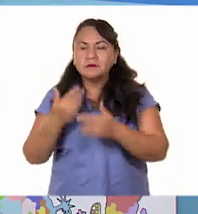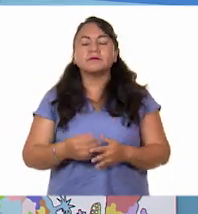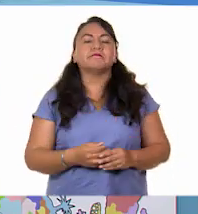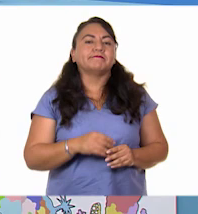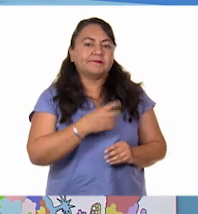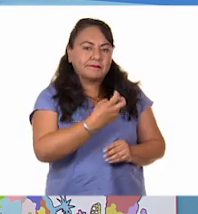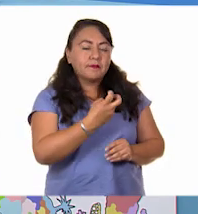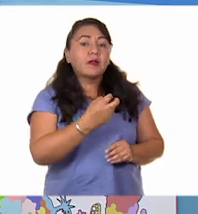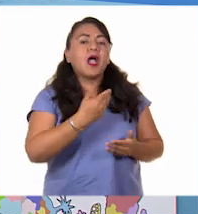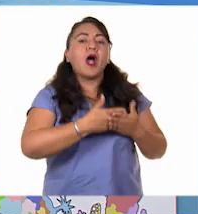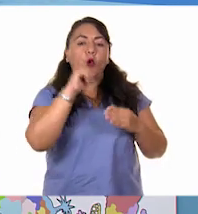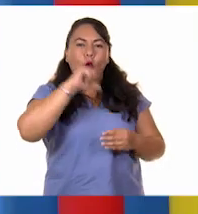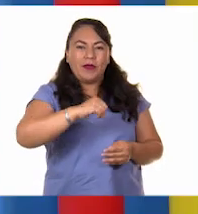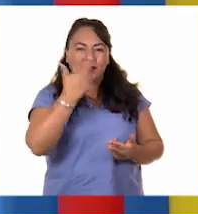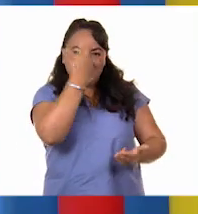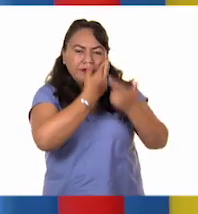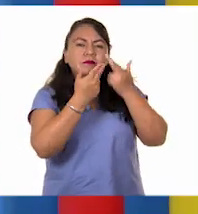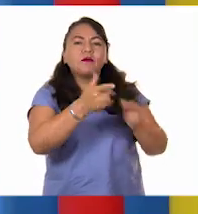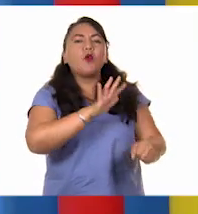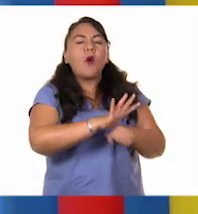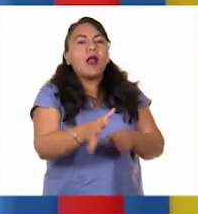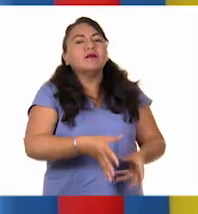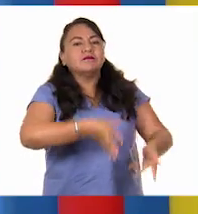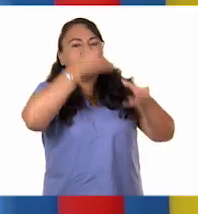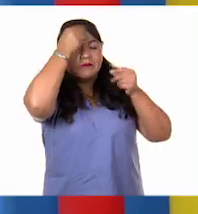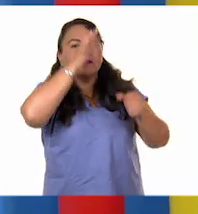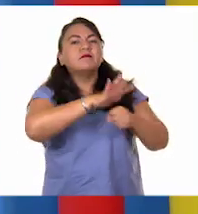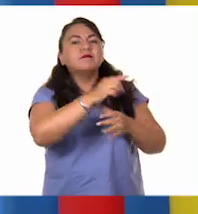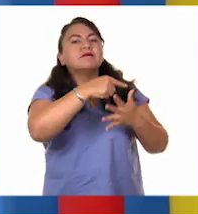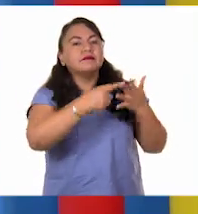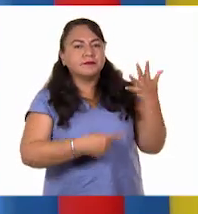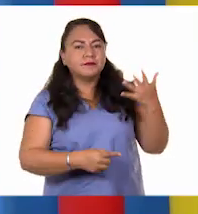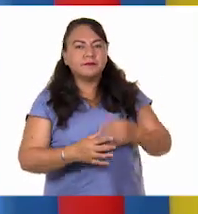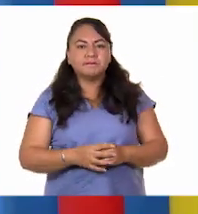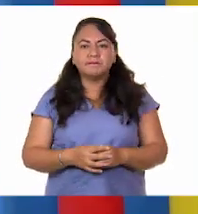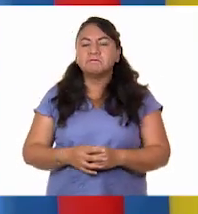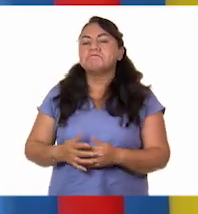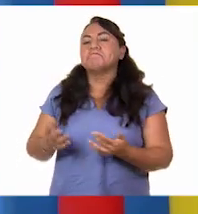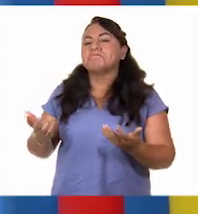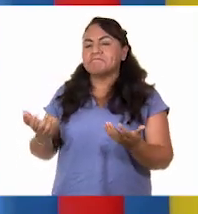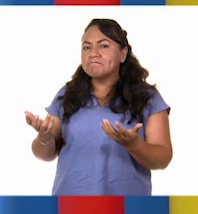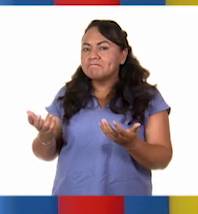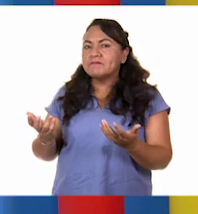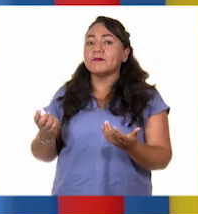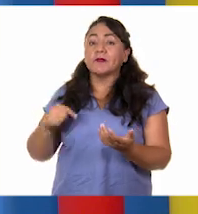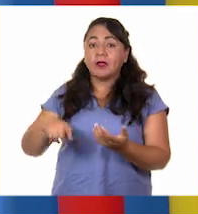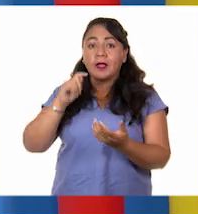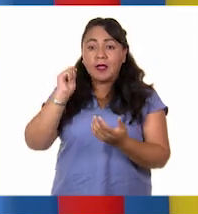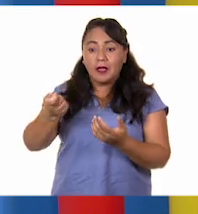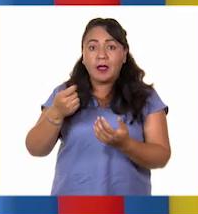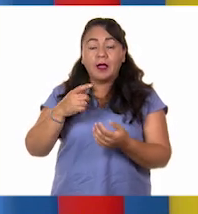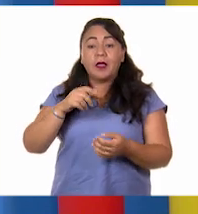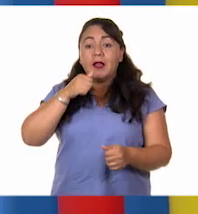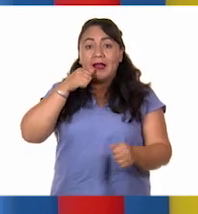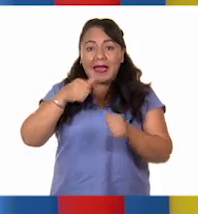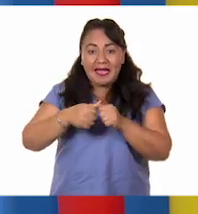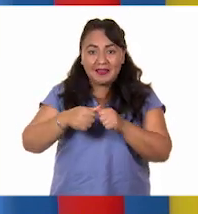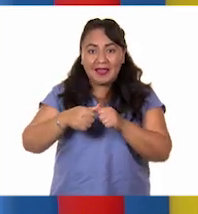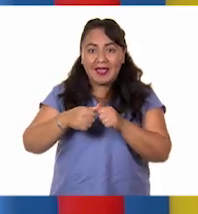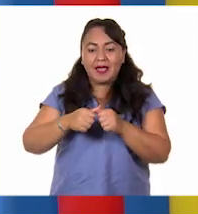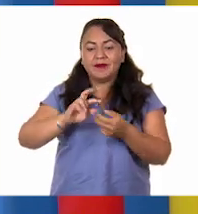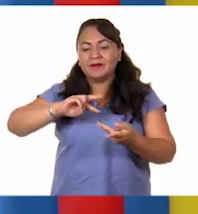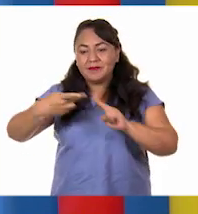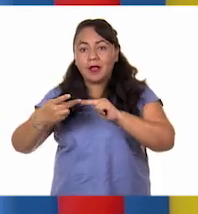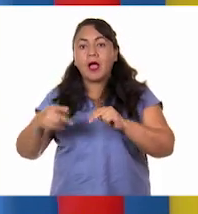quedas en esta revisión? Bueno, pues que la ortografía y la puntuación no están desligadas de